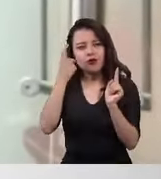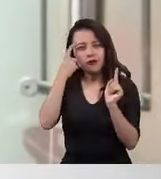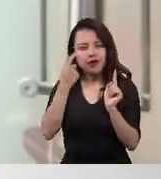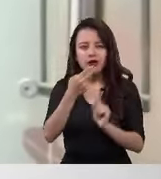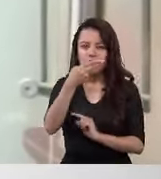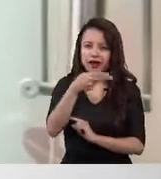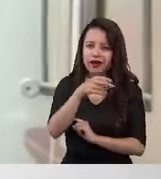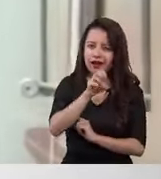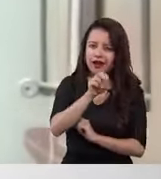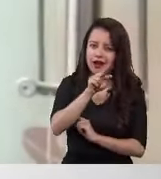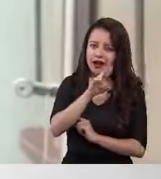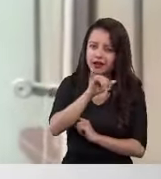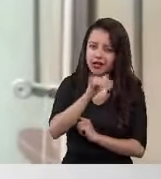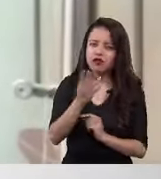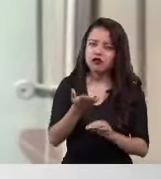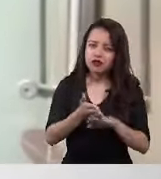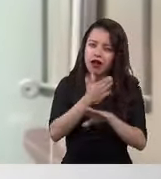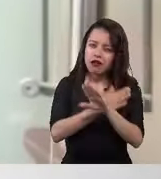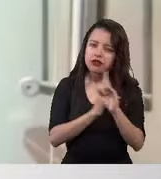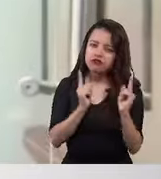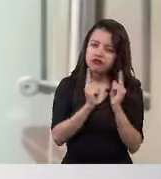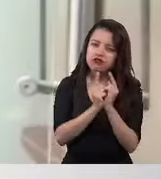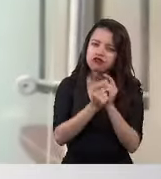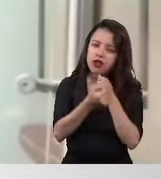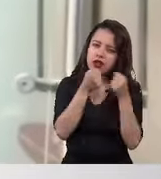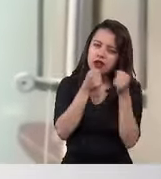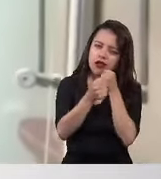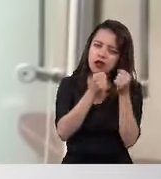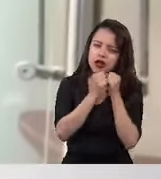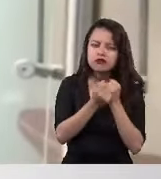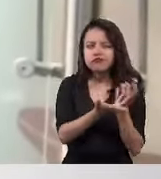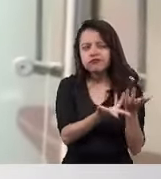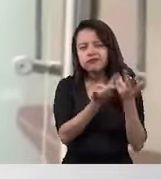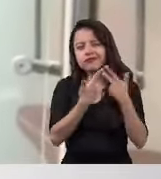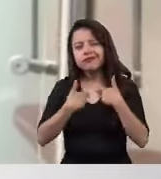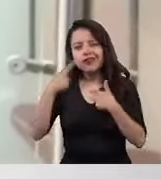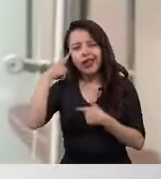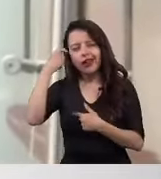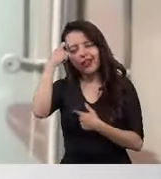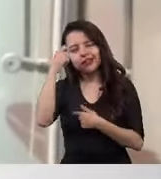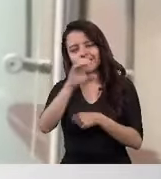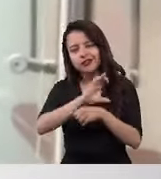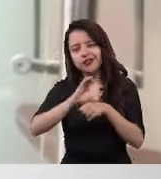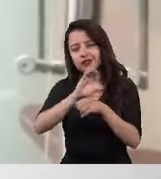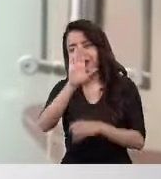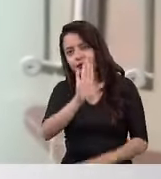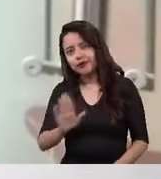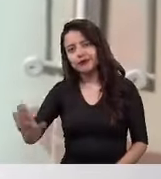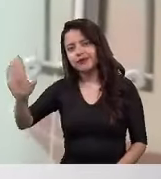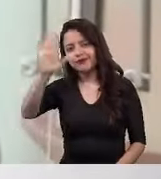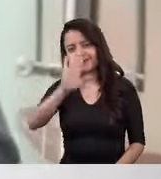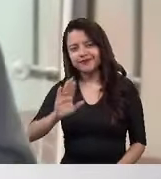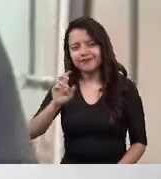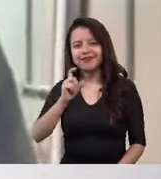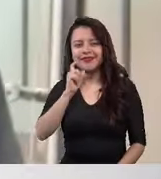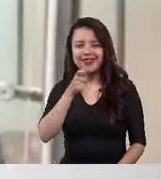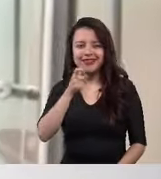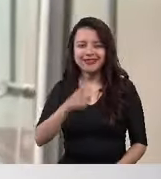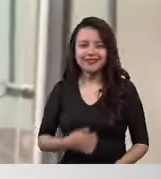quienes sostuvimos un diálogo sobre los retos, desafíos de esta hermosa región del departamento de